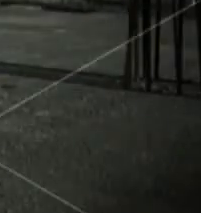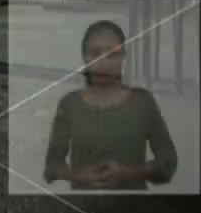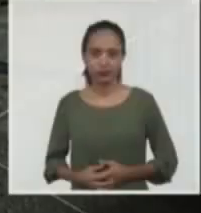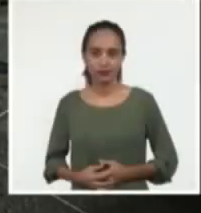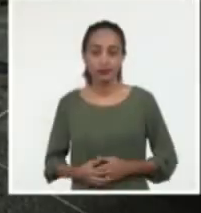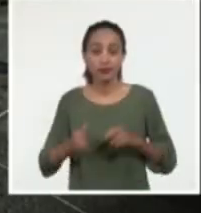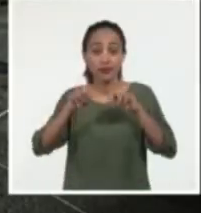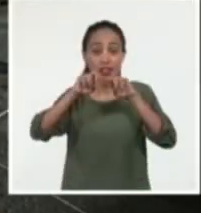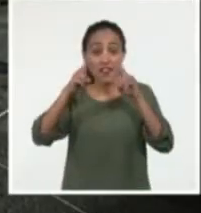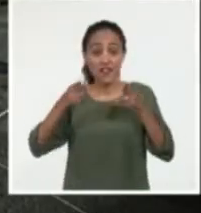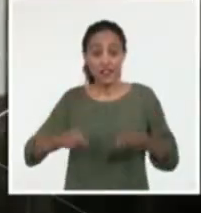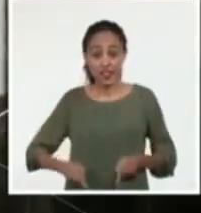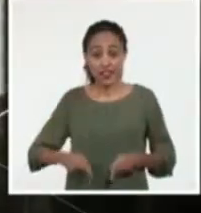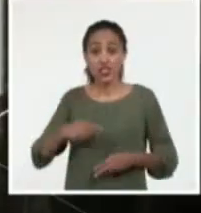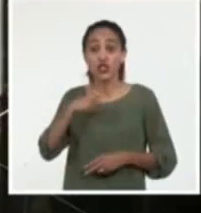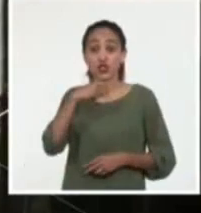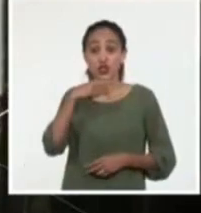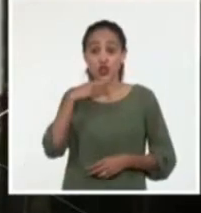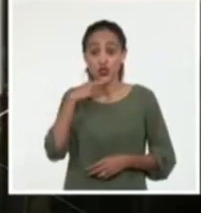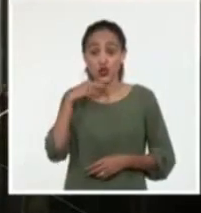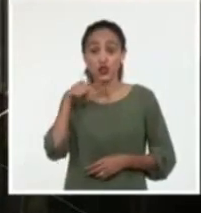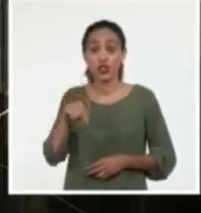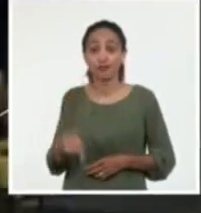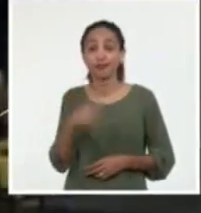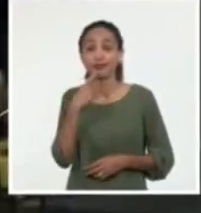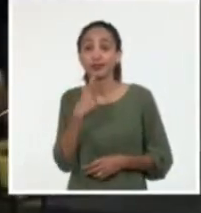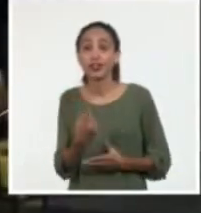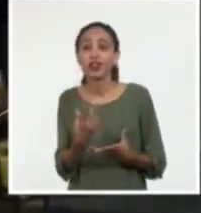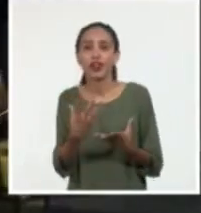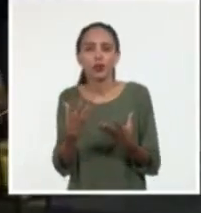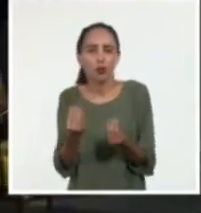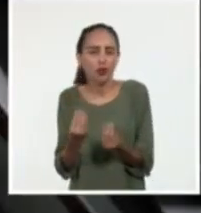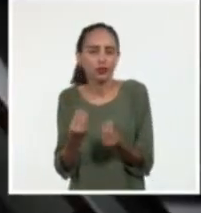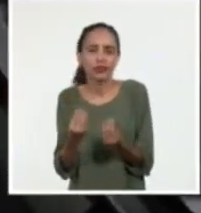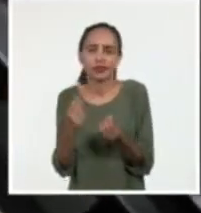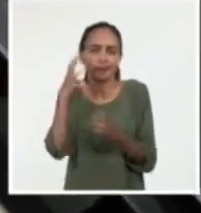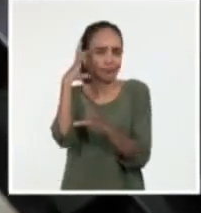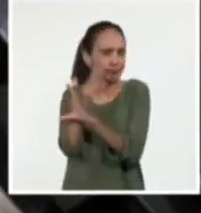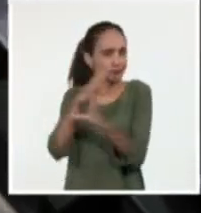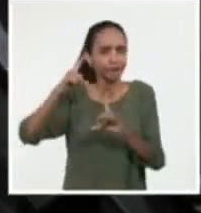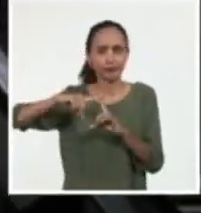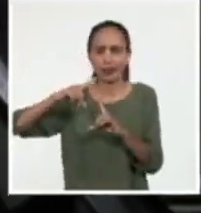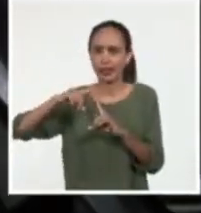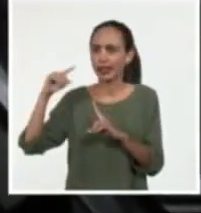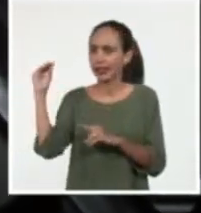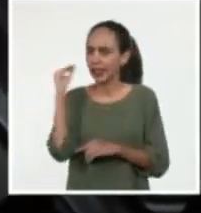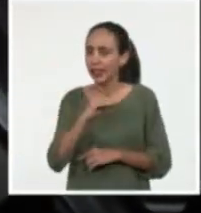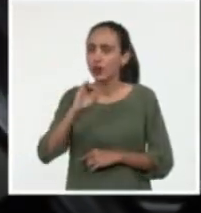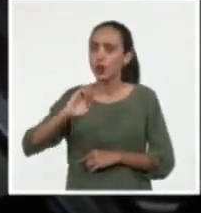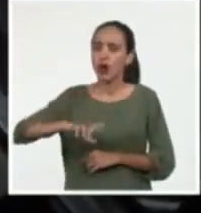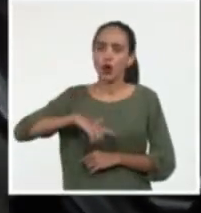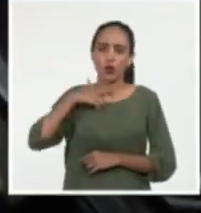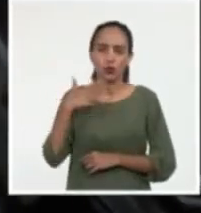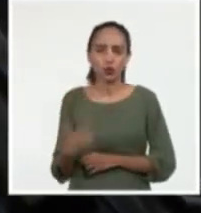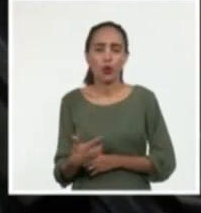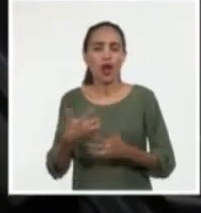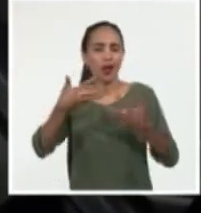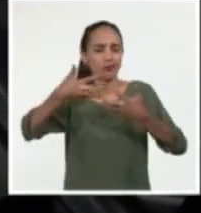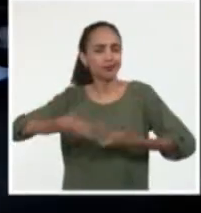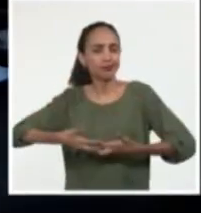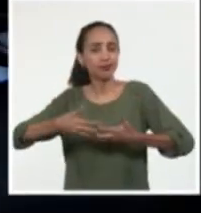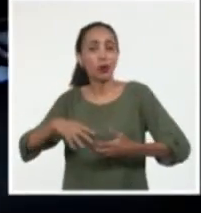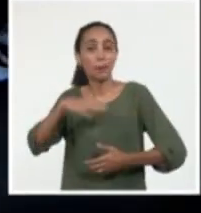La Federación de Rusia heredó el enorme caudal científico-técnico, cultural, productivo y militar de